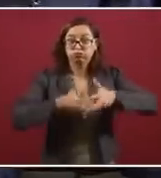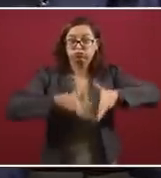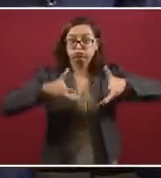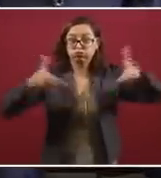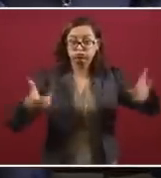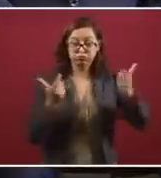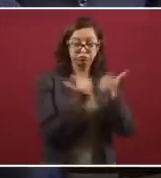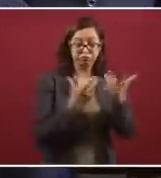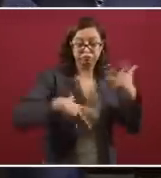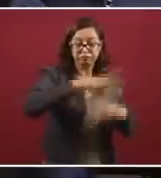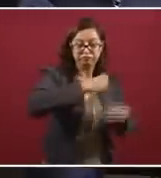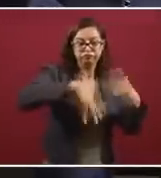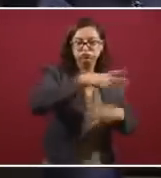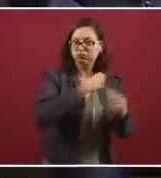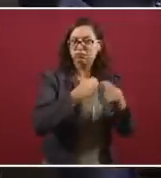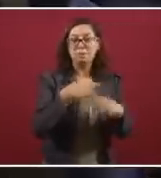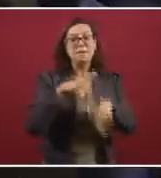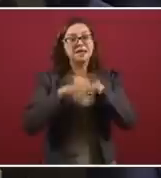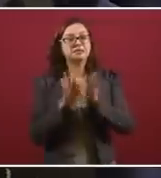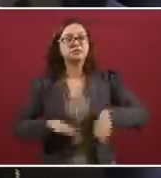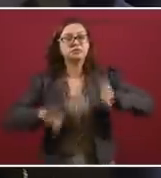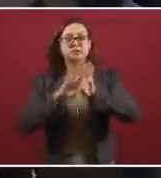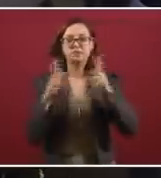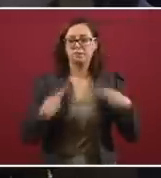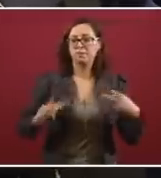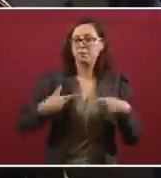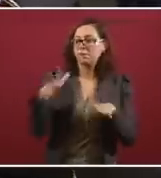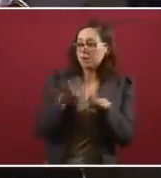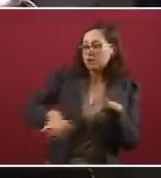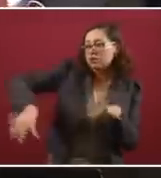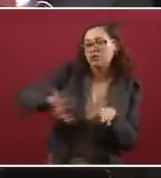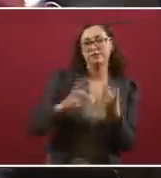de desarrollar socialmente a nuestro país.